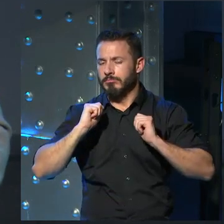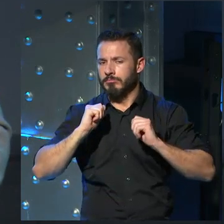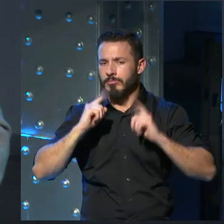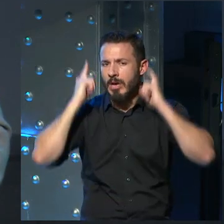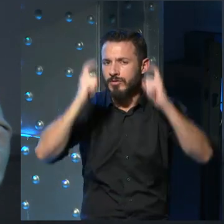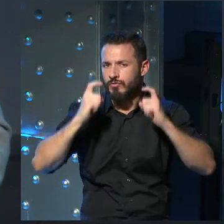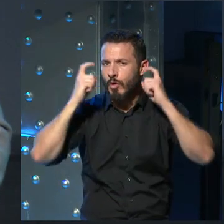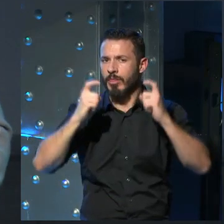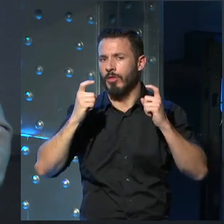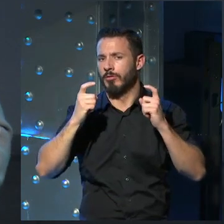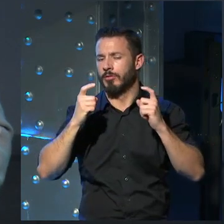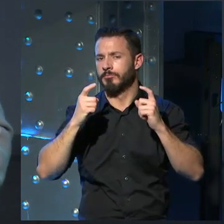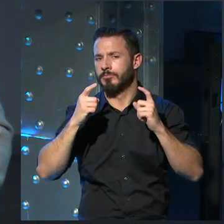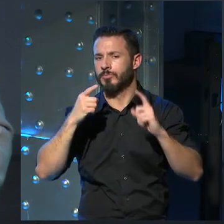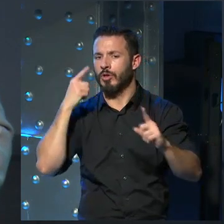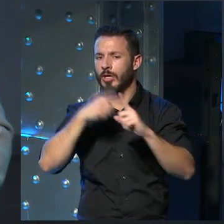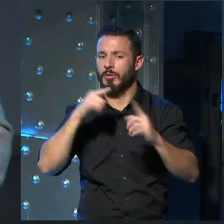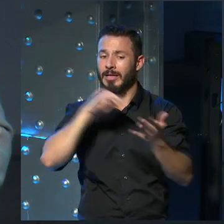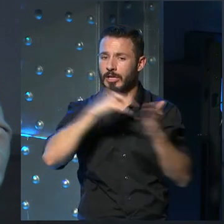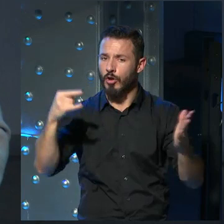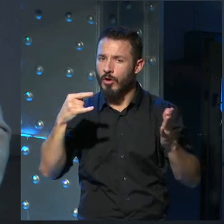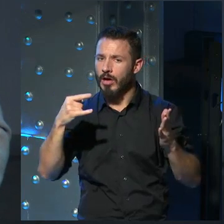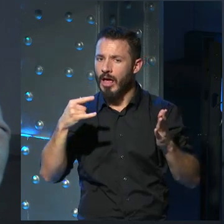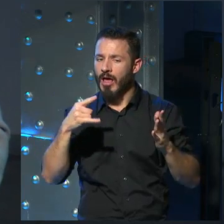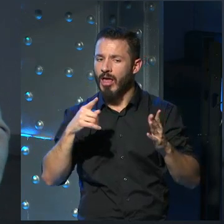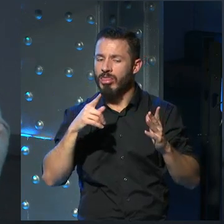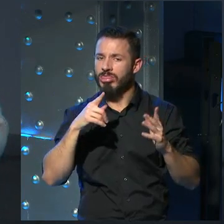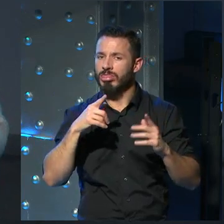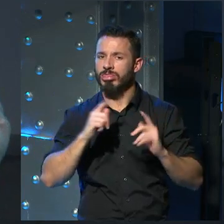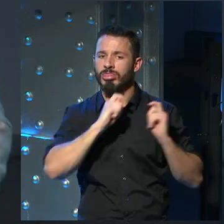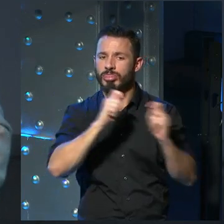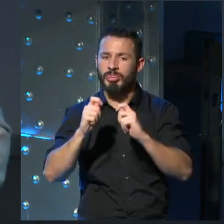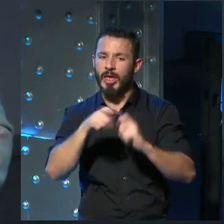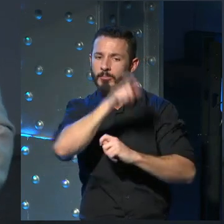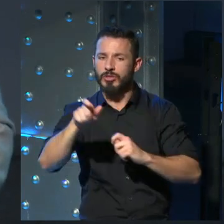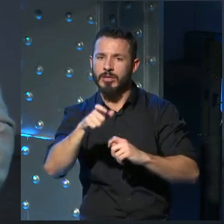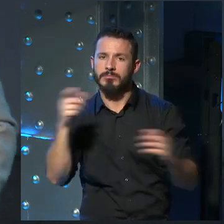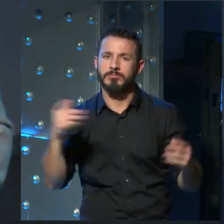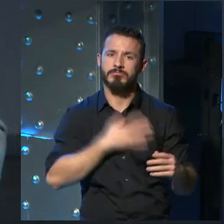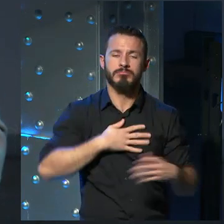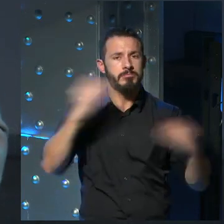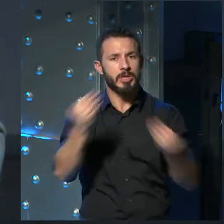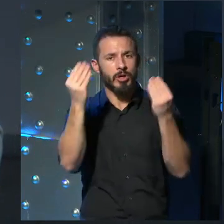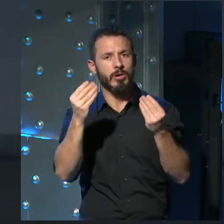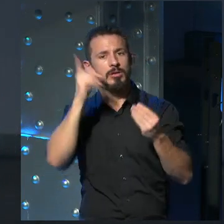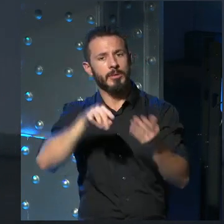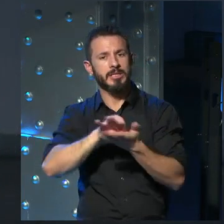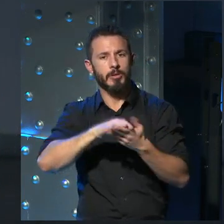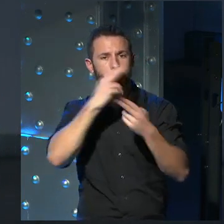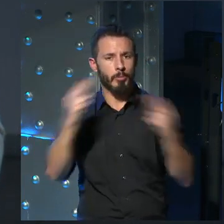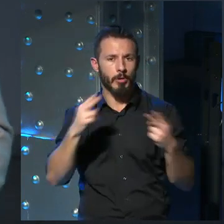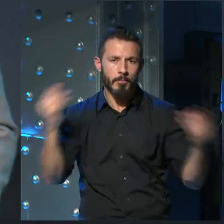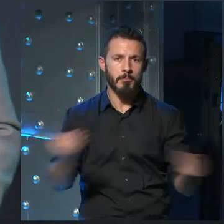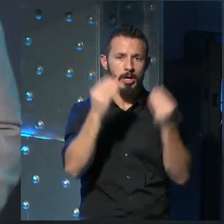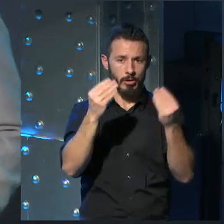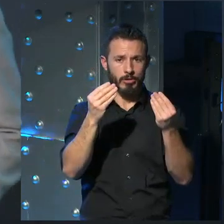la tecnología puede servir para mejorar la calidad de vida de la gente, que sirve para mejorar los servicios públicos, que consigue aportar mucha eficiencia y,